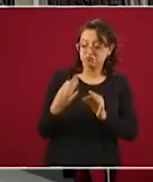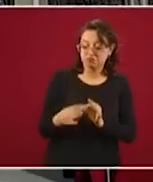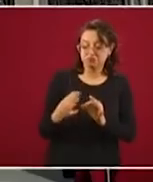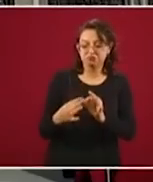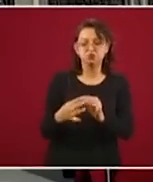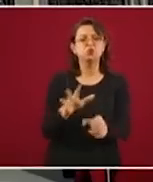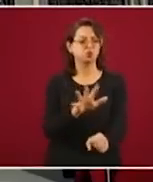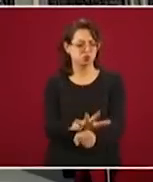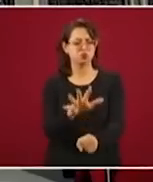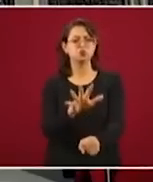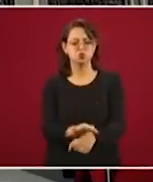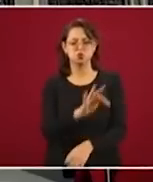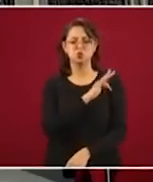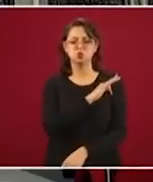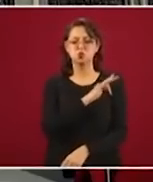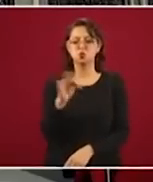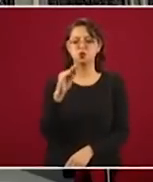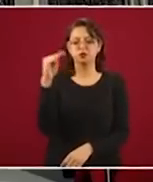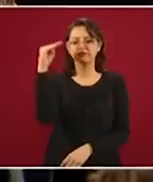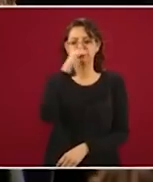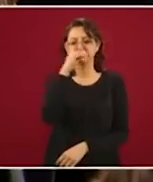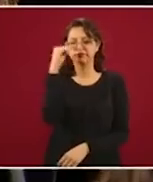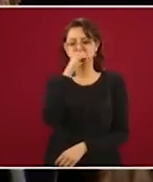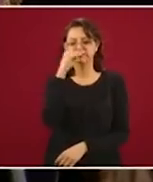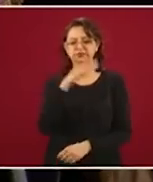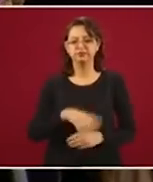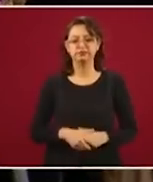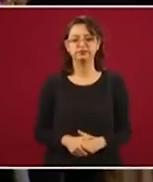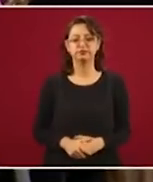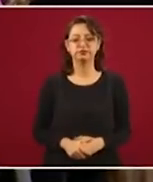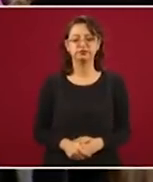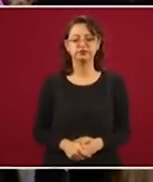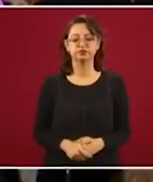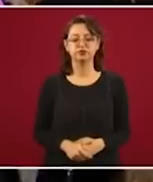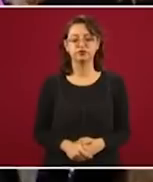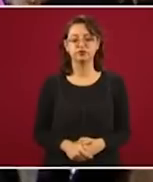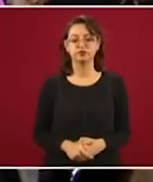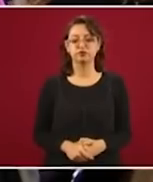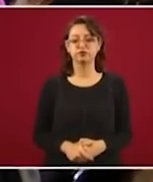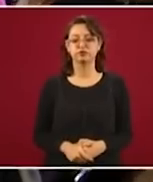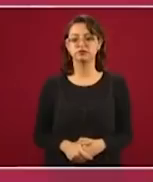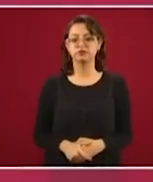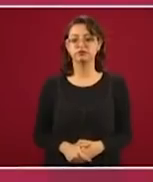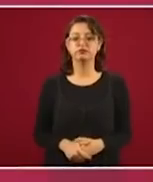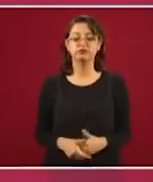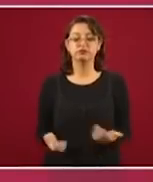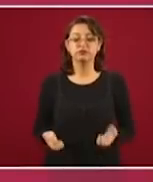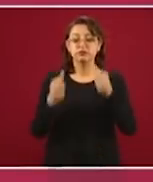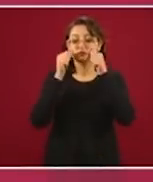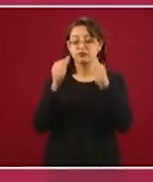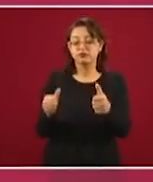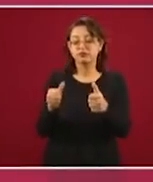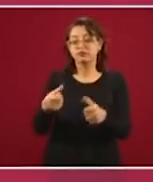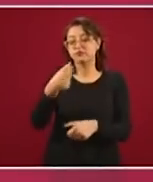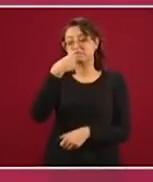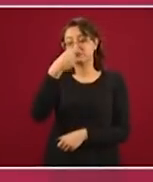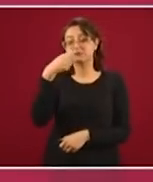alcanzar para que se garantice la atención médica y los medicamentos